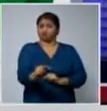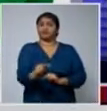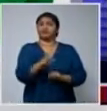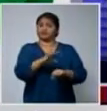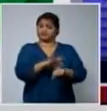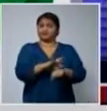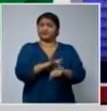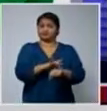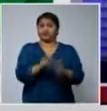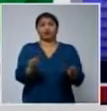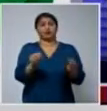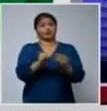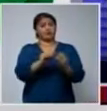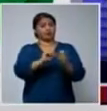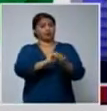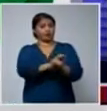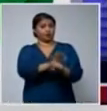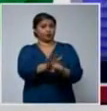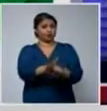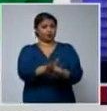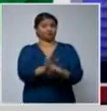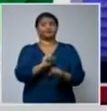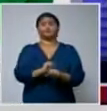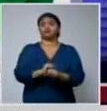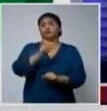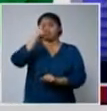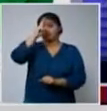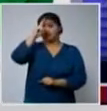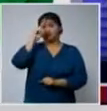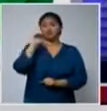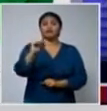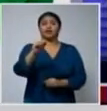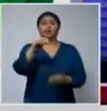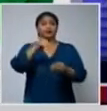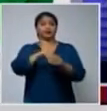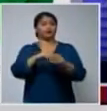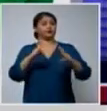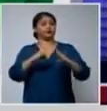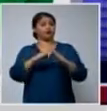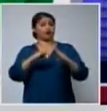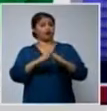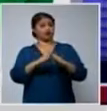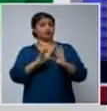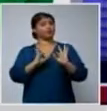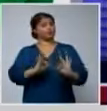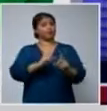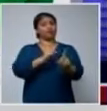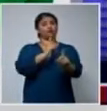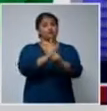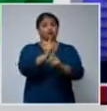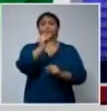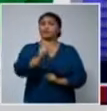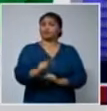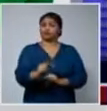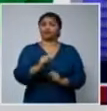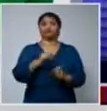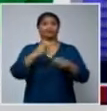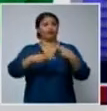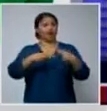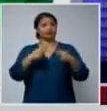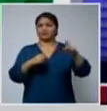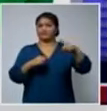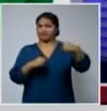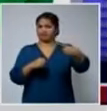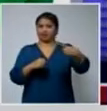y inicialmente ingresado en su hogar por ser contacto de un caso confirmado, se hizo test de antígeno, resultó